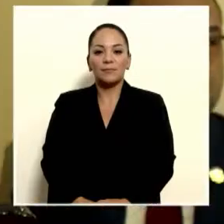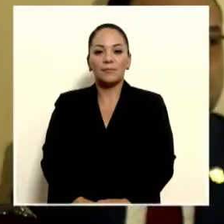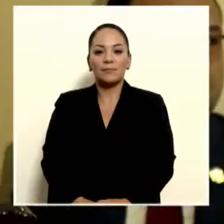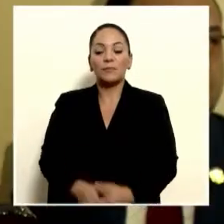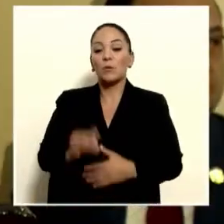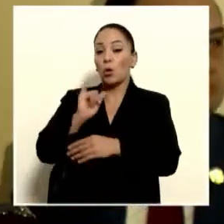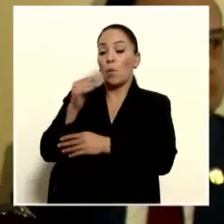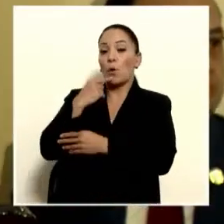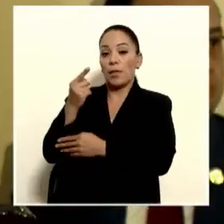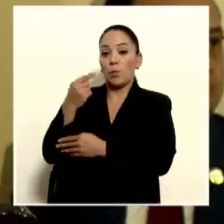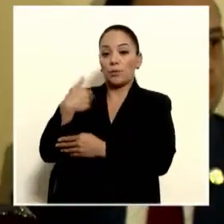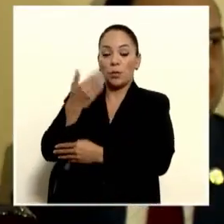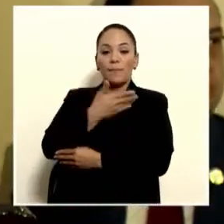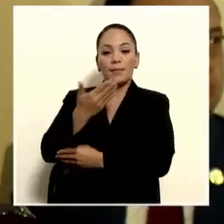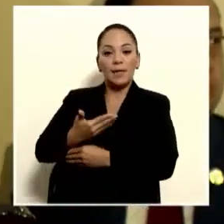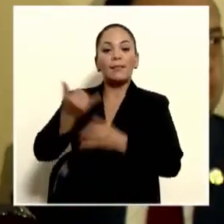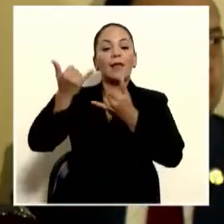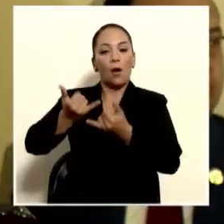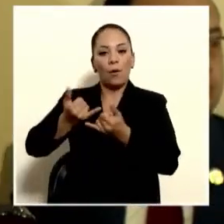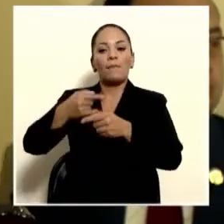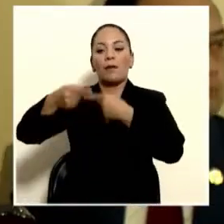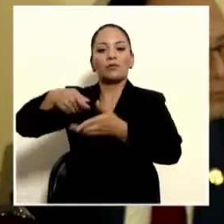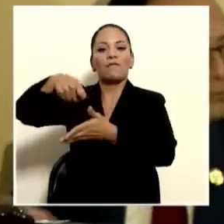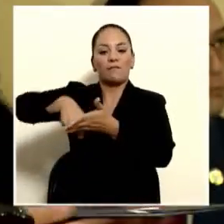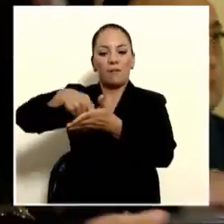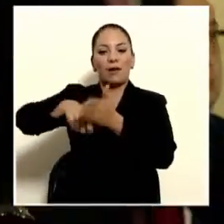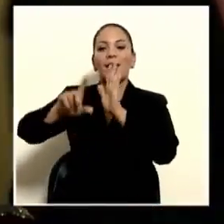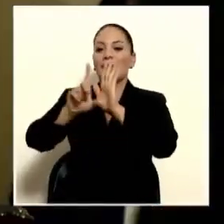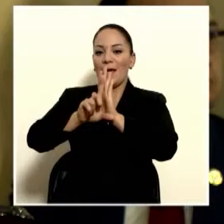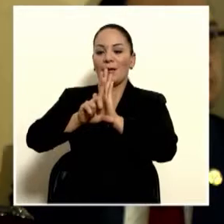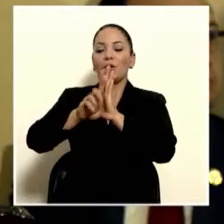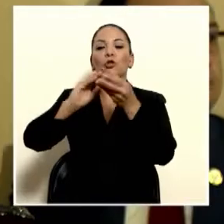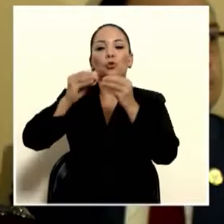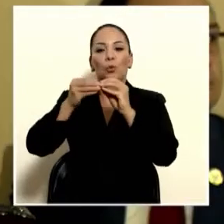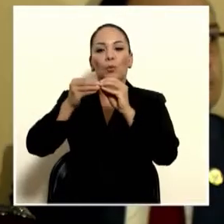Tal cual lo indicó el señor presidente, entonces procederemos con la firma de la ley